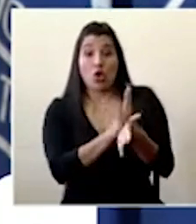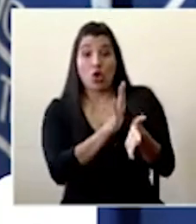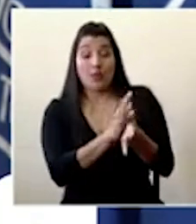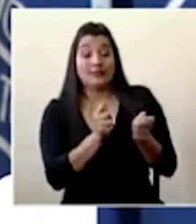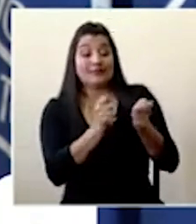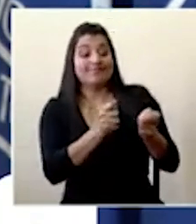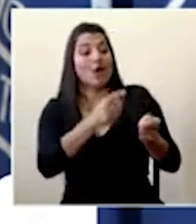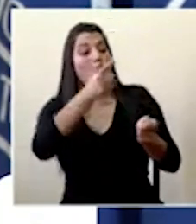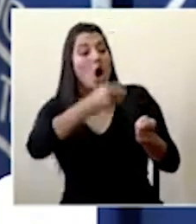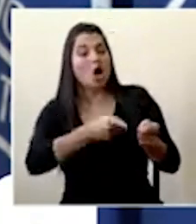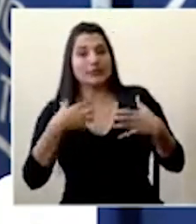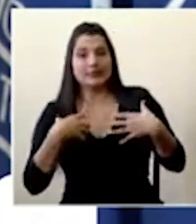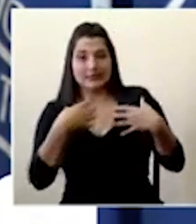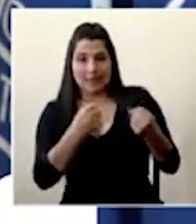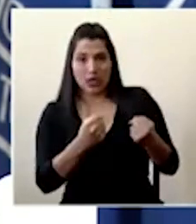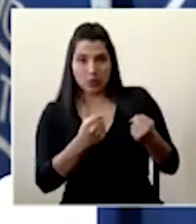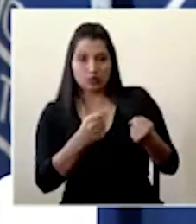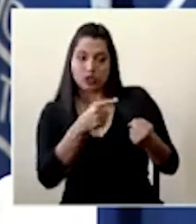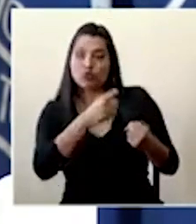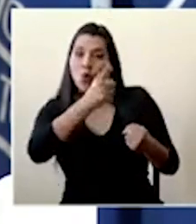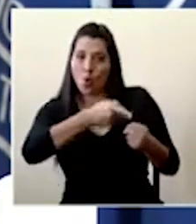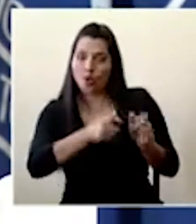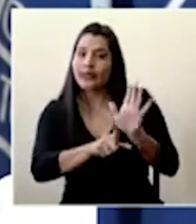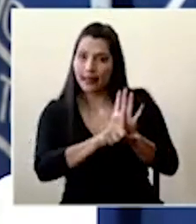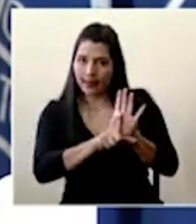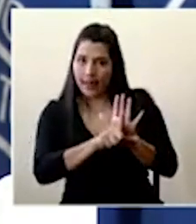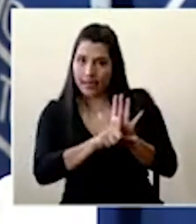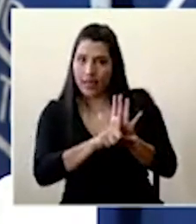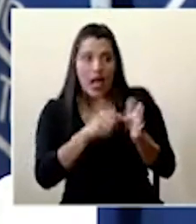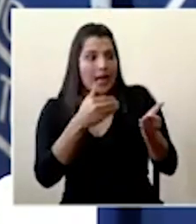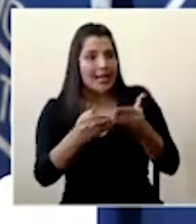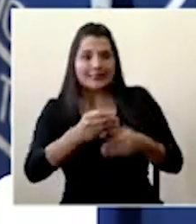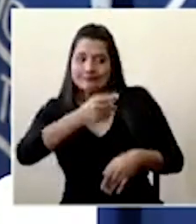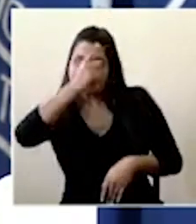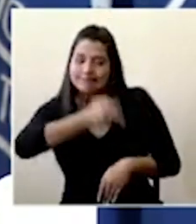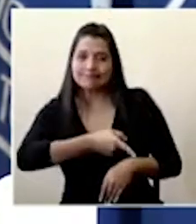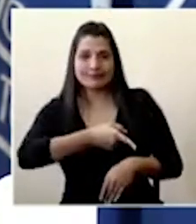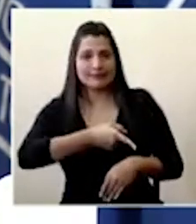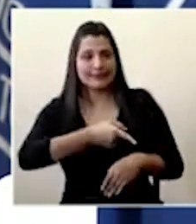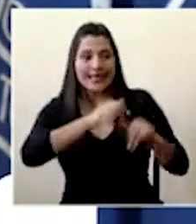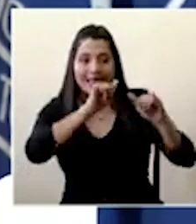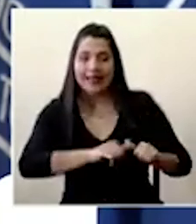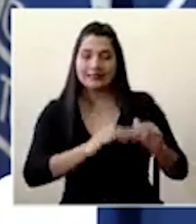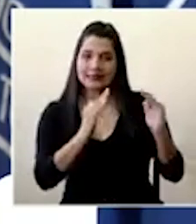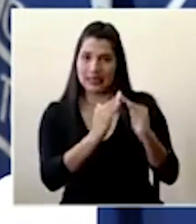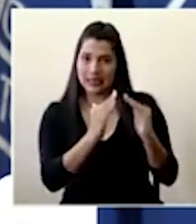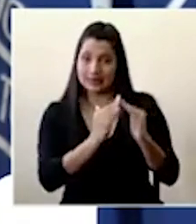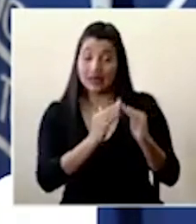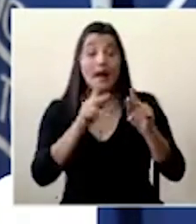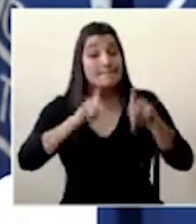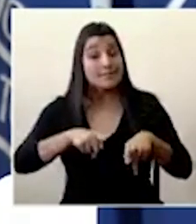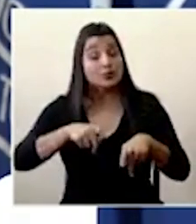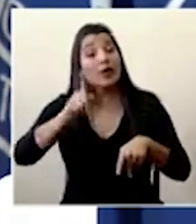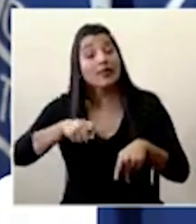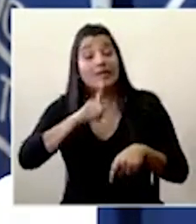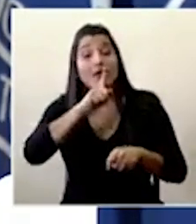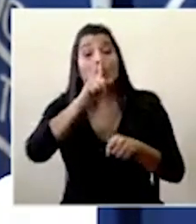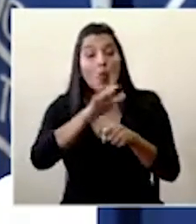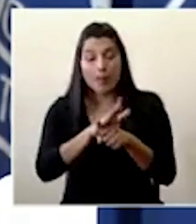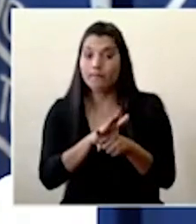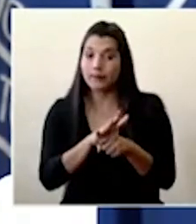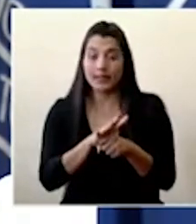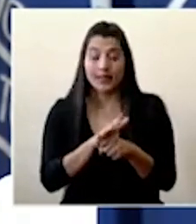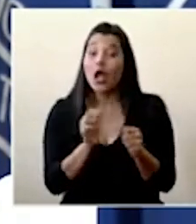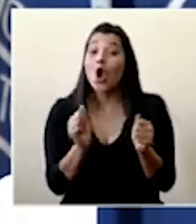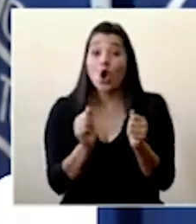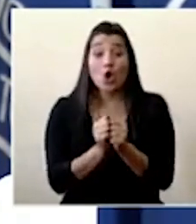de orden legal en donde ya se le hace casi que es una obligación es una obligación para la persona de cumplir con el